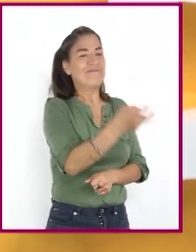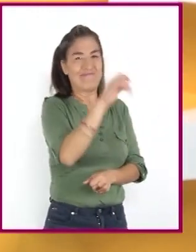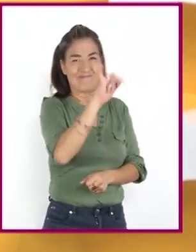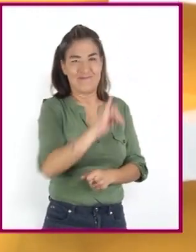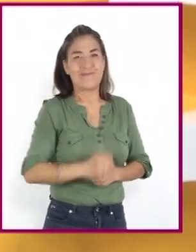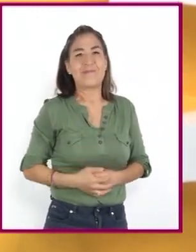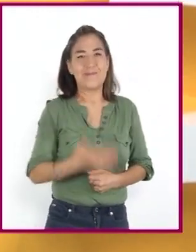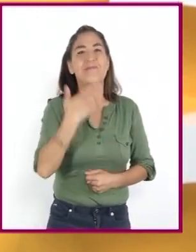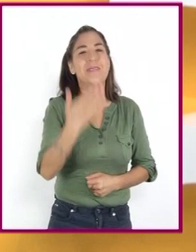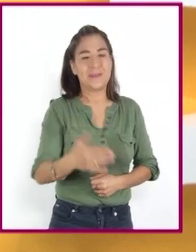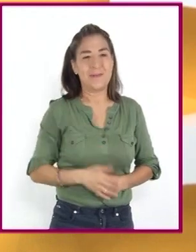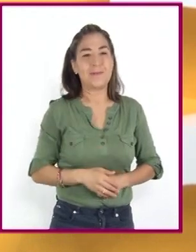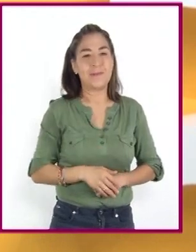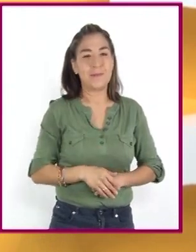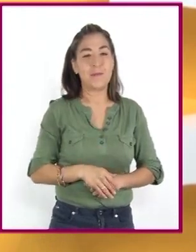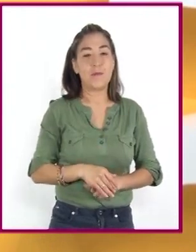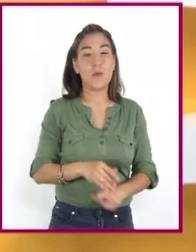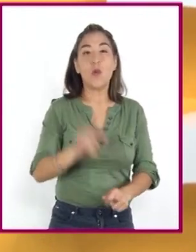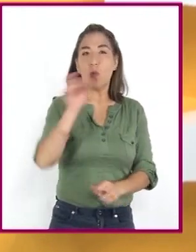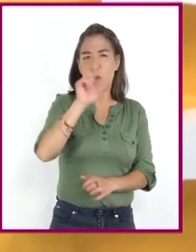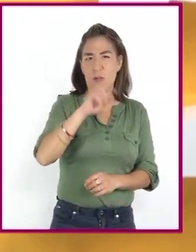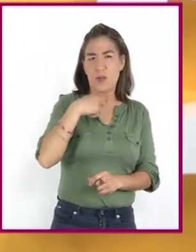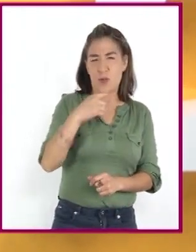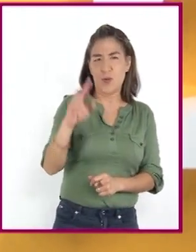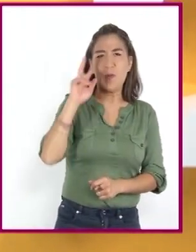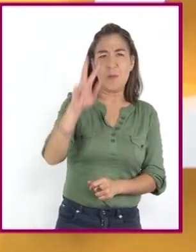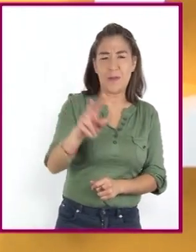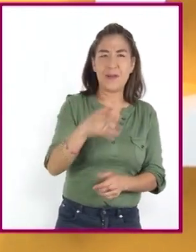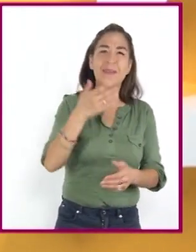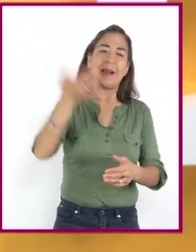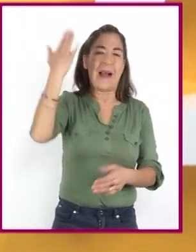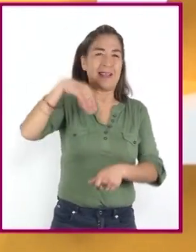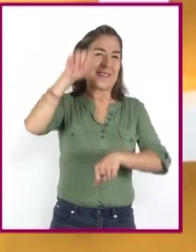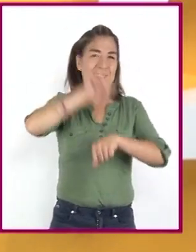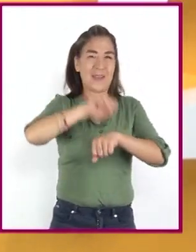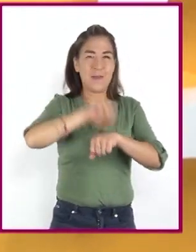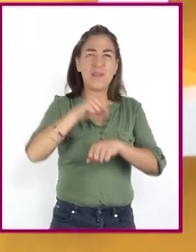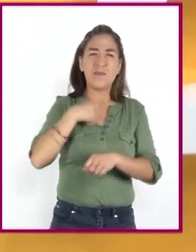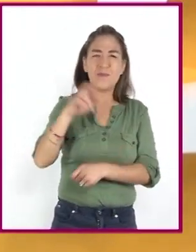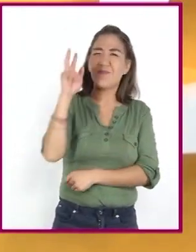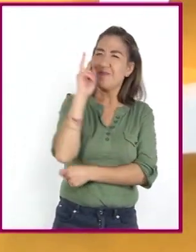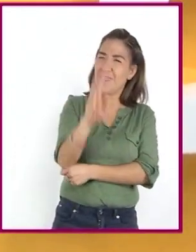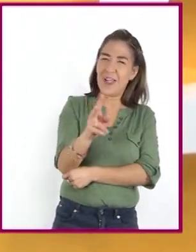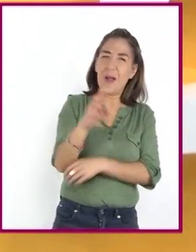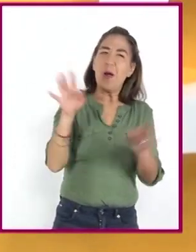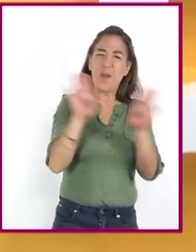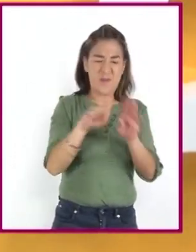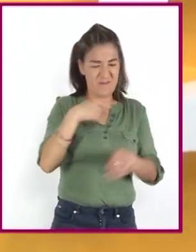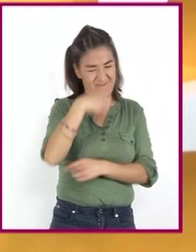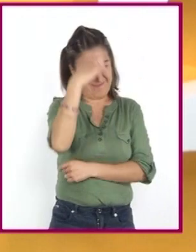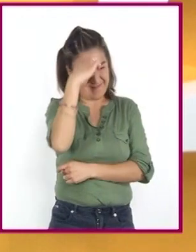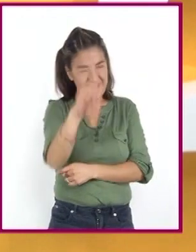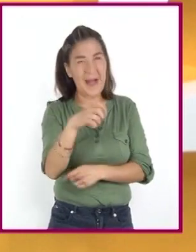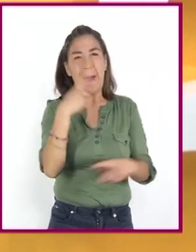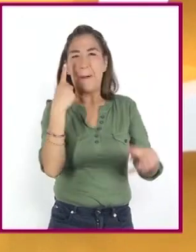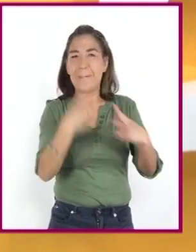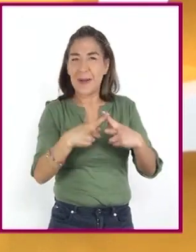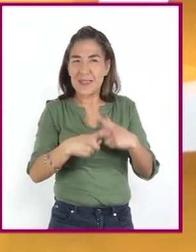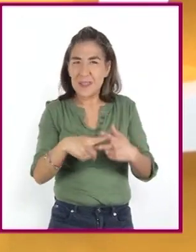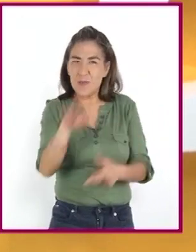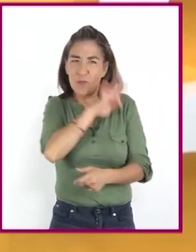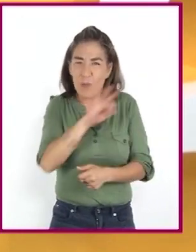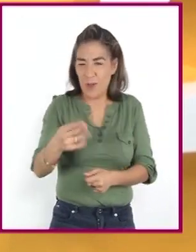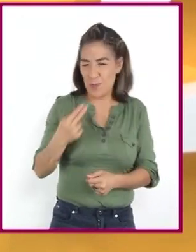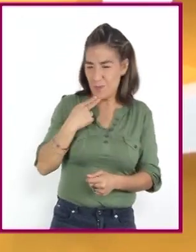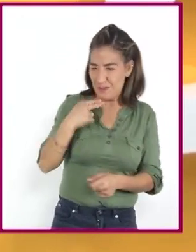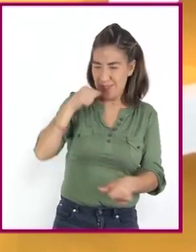Enrique. ¿Sabes? Cuando yo vi este tema en la secundaria, se me hizo extraño que en matemáticas también se pudieran usar